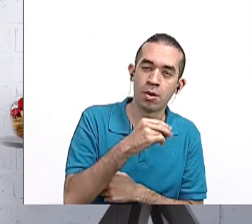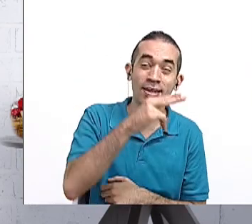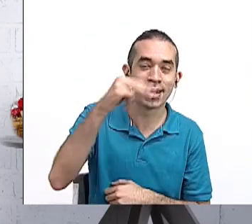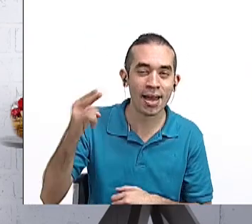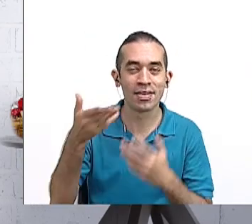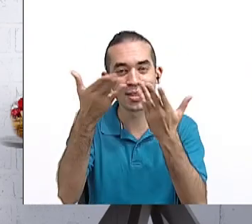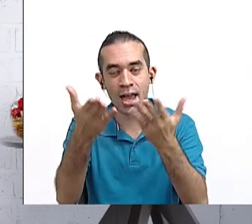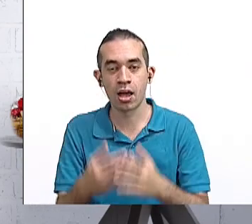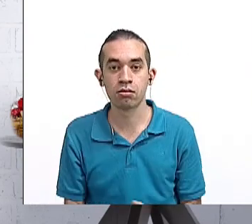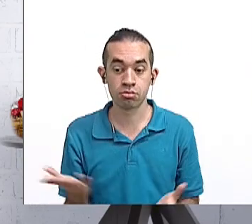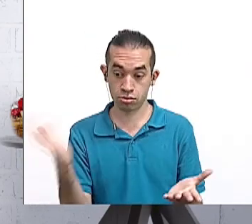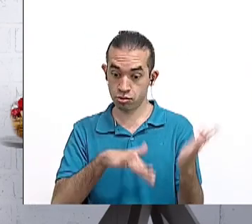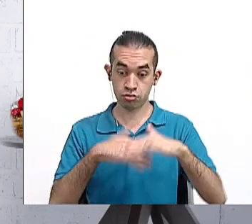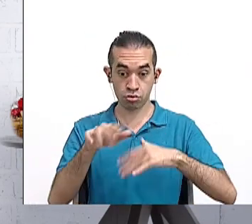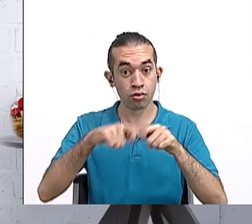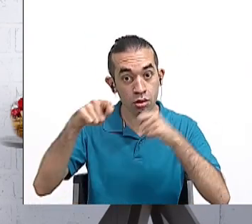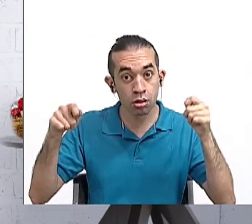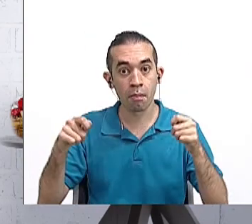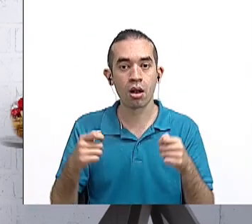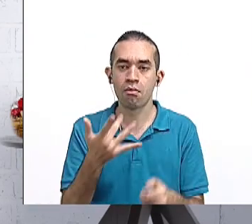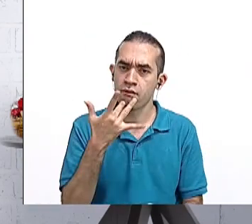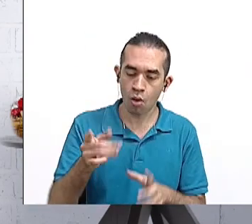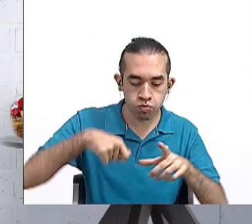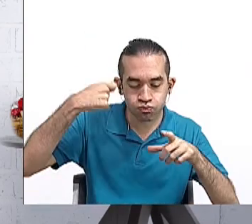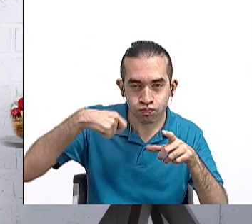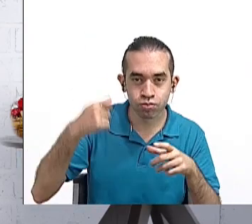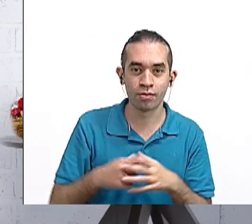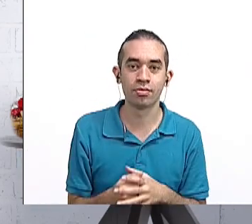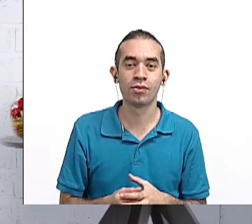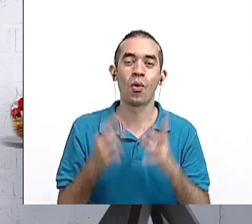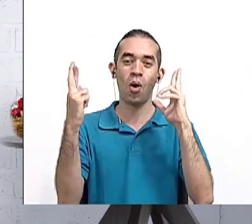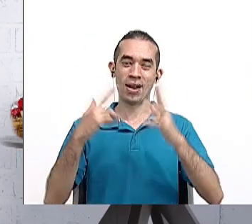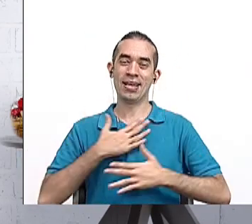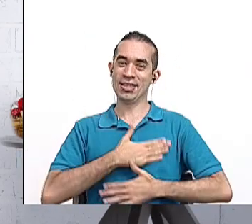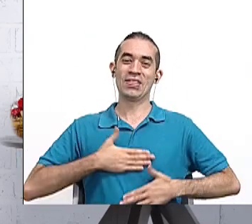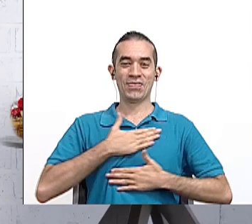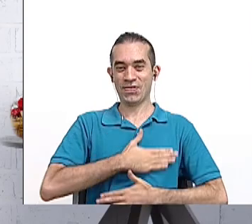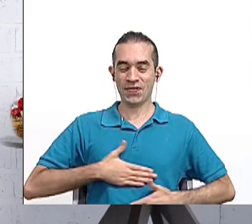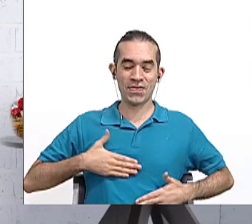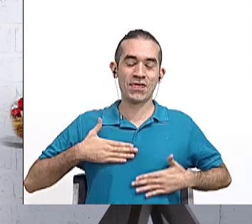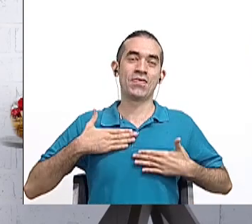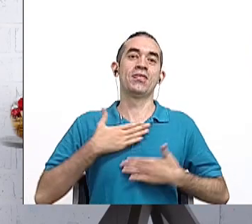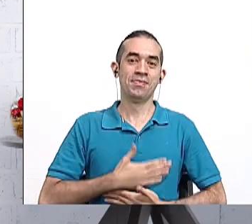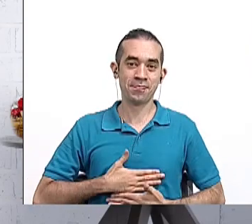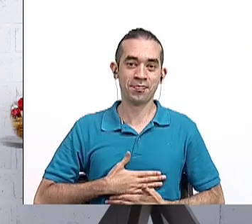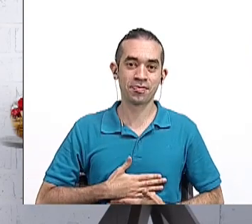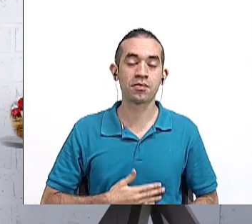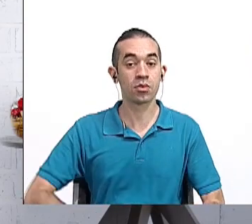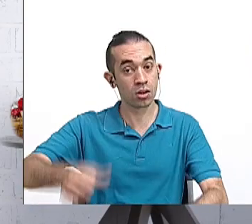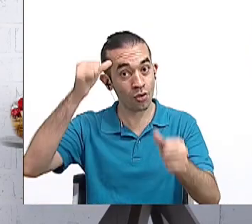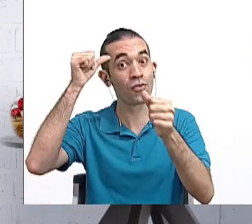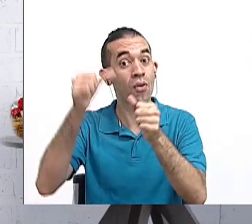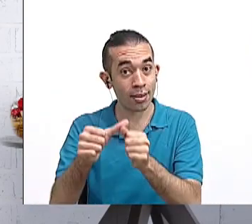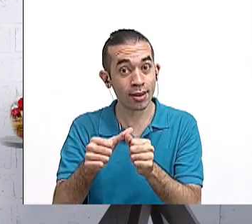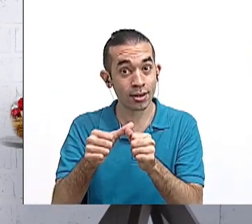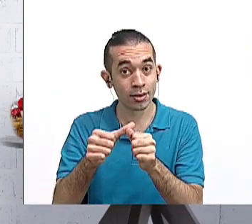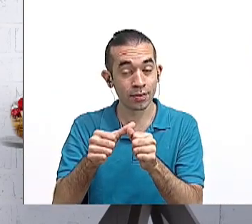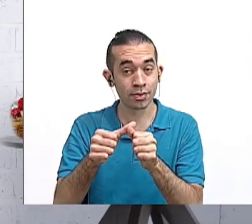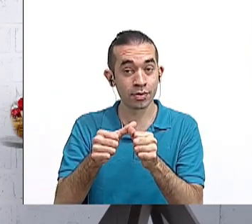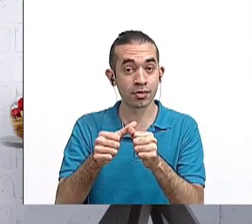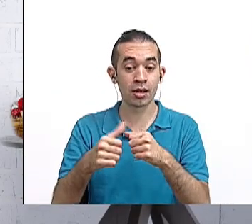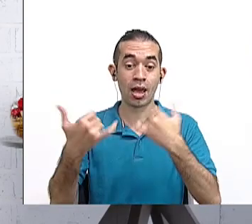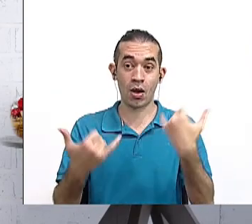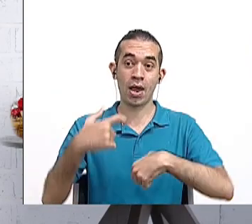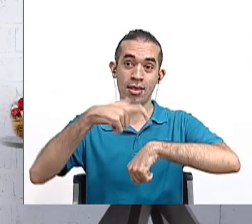como hacen ya un tamalito y que lo pasen de la mejor manera posible recuerden este es un